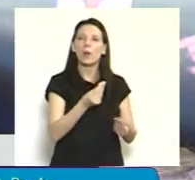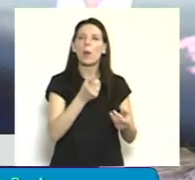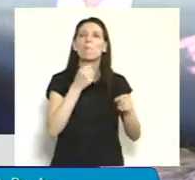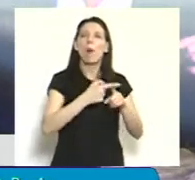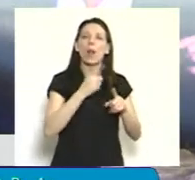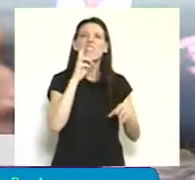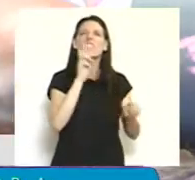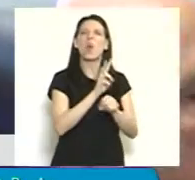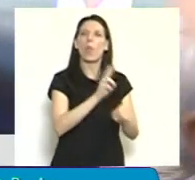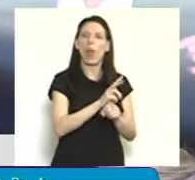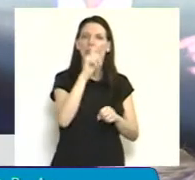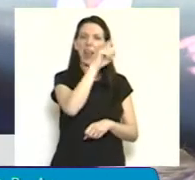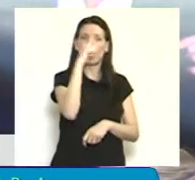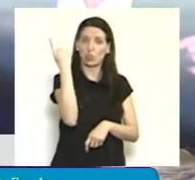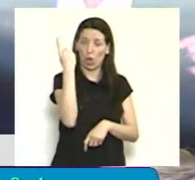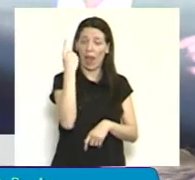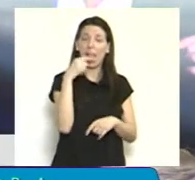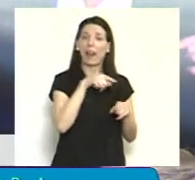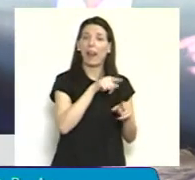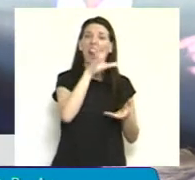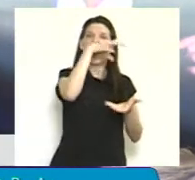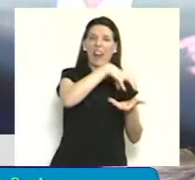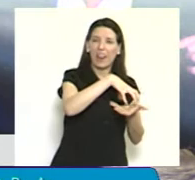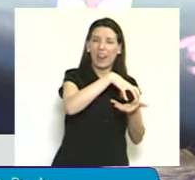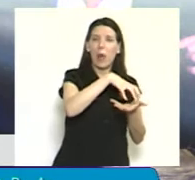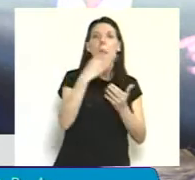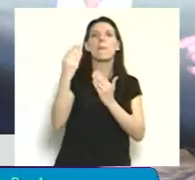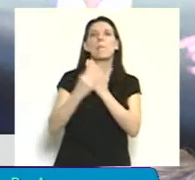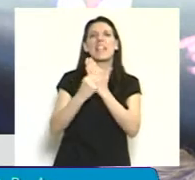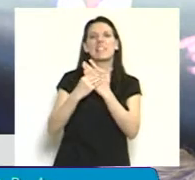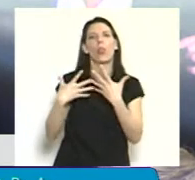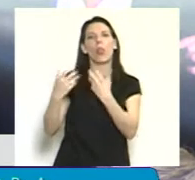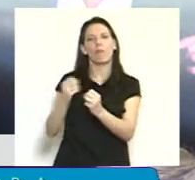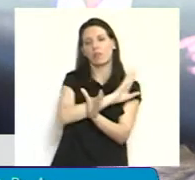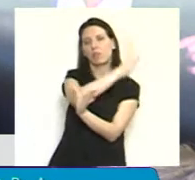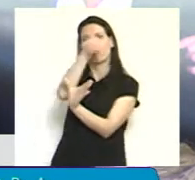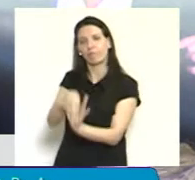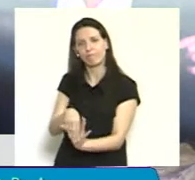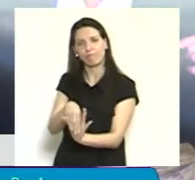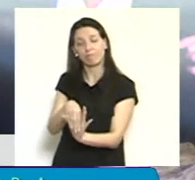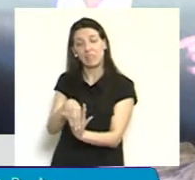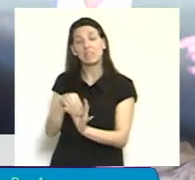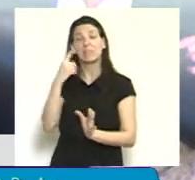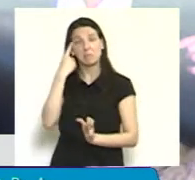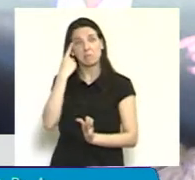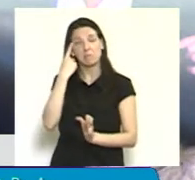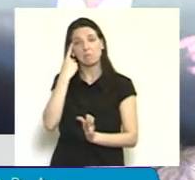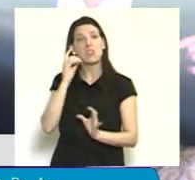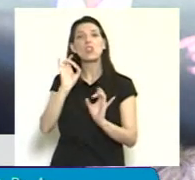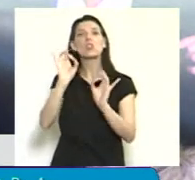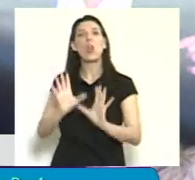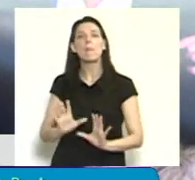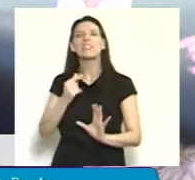seguridad nacional y fue incluido dentro del Ministerio de Defensa con una lógica de simple